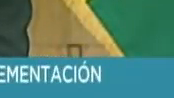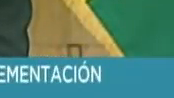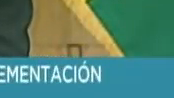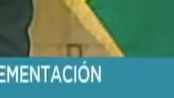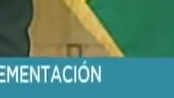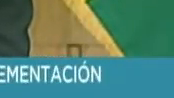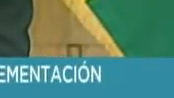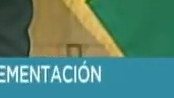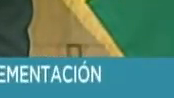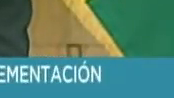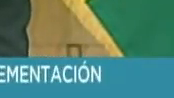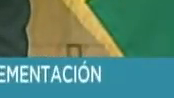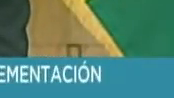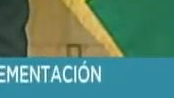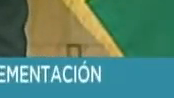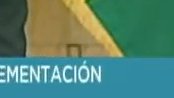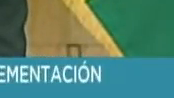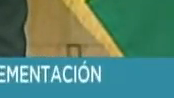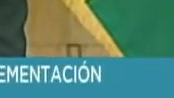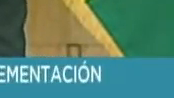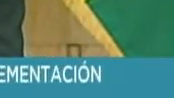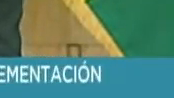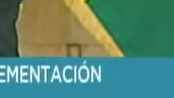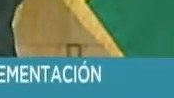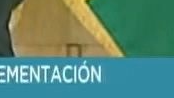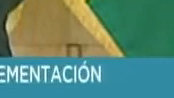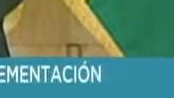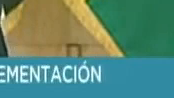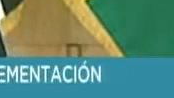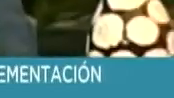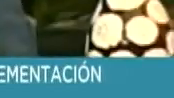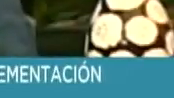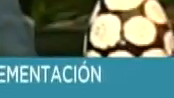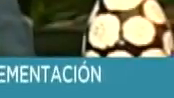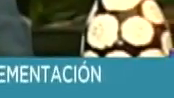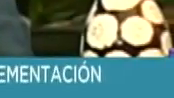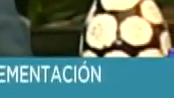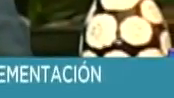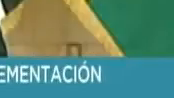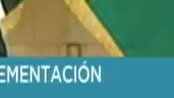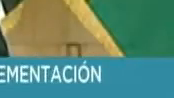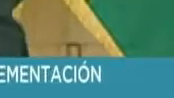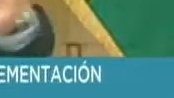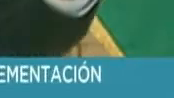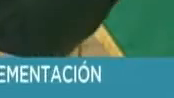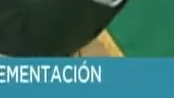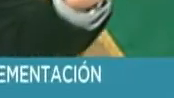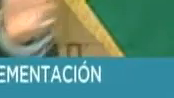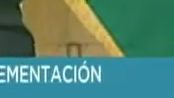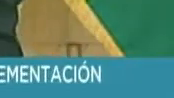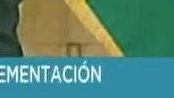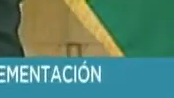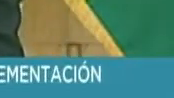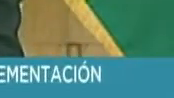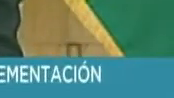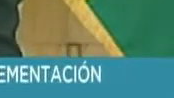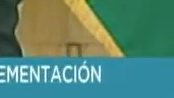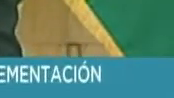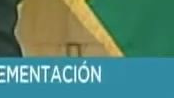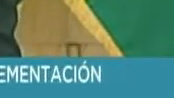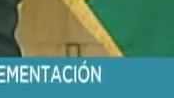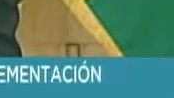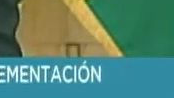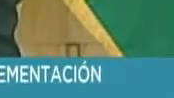Simón Serpa, el presidente del Banco Central de Venezuela. Está también el equipo de